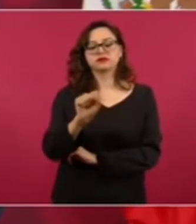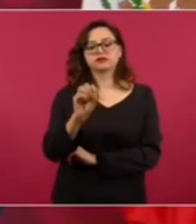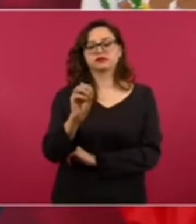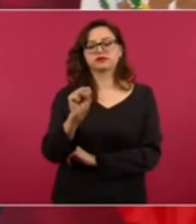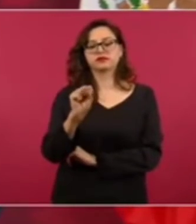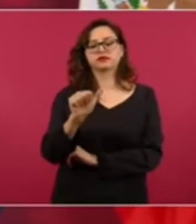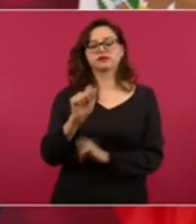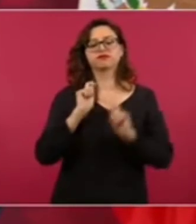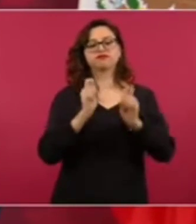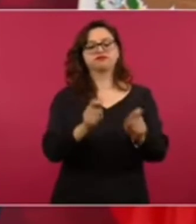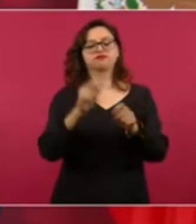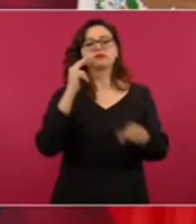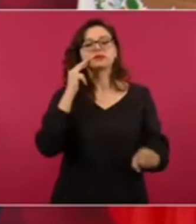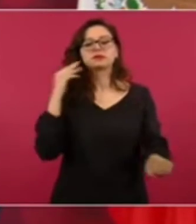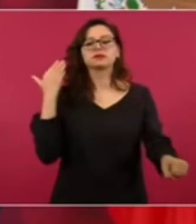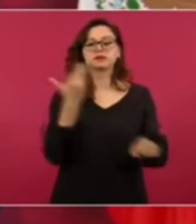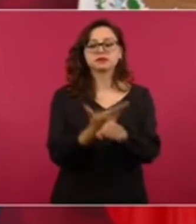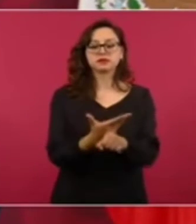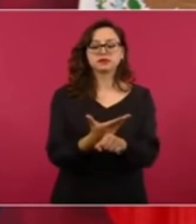y son